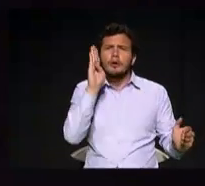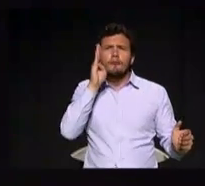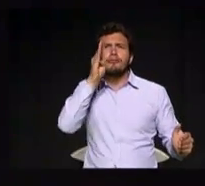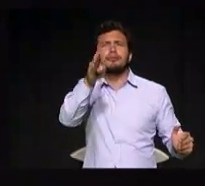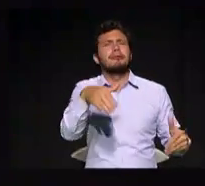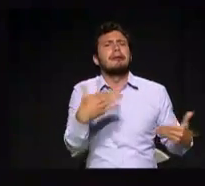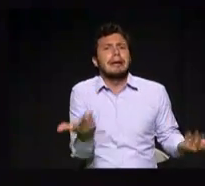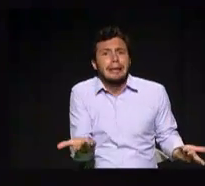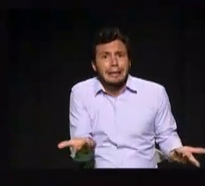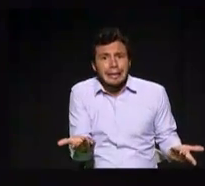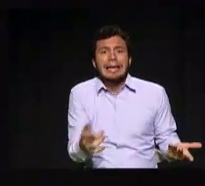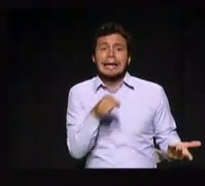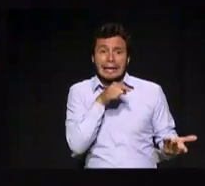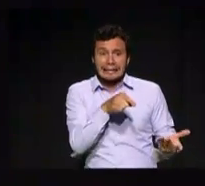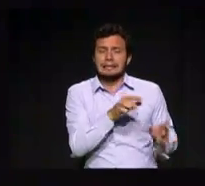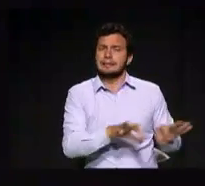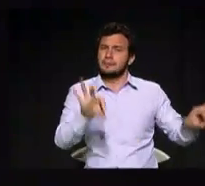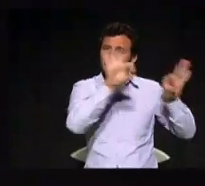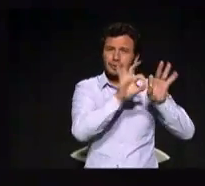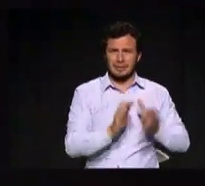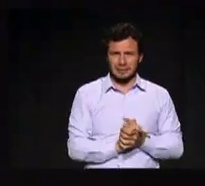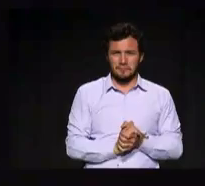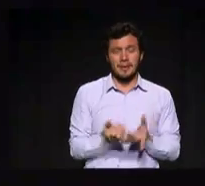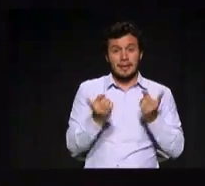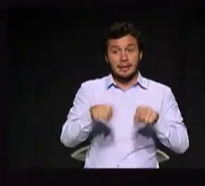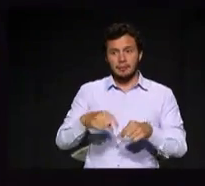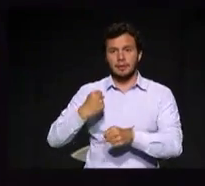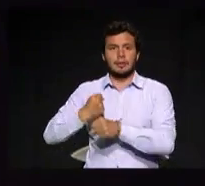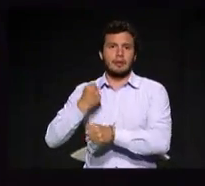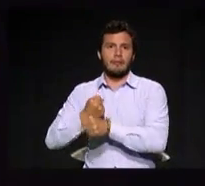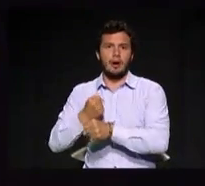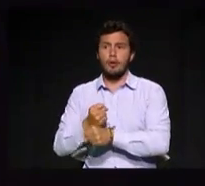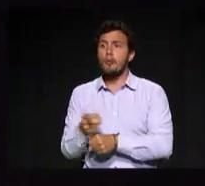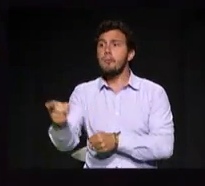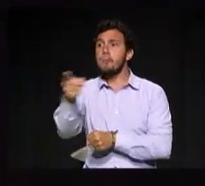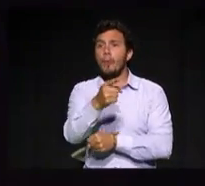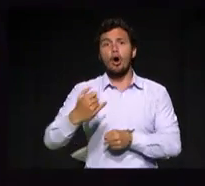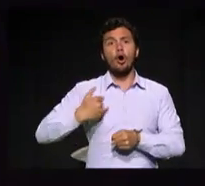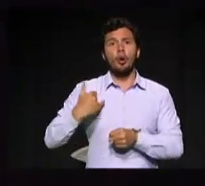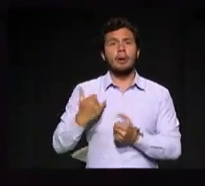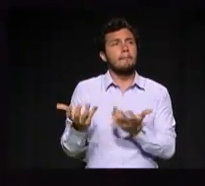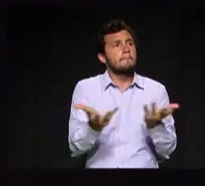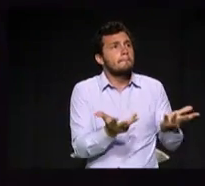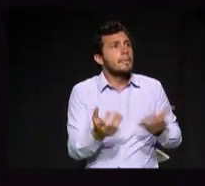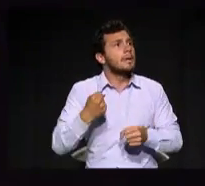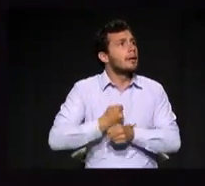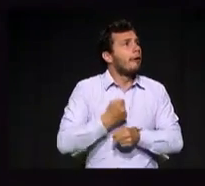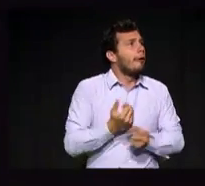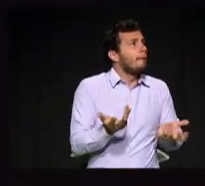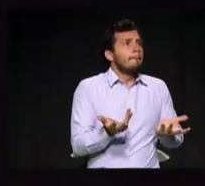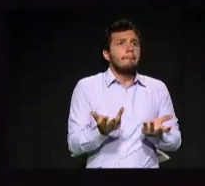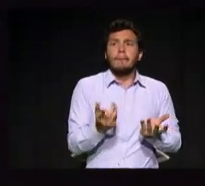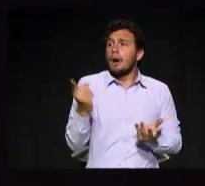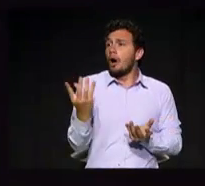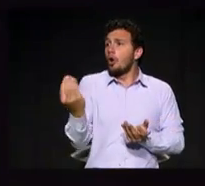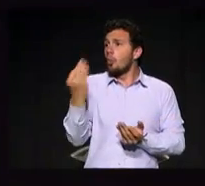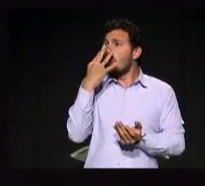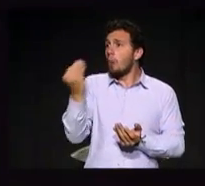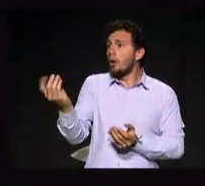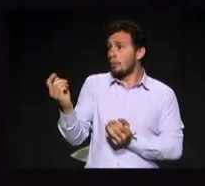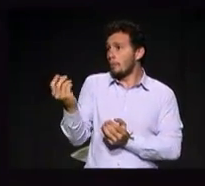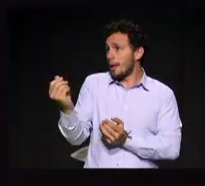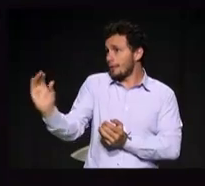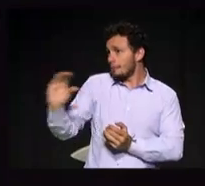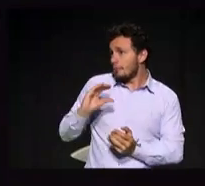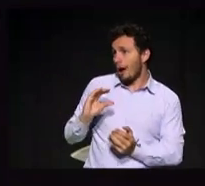en miles de jóvenes que no están encontrando oportunidades de empleos y pues ahí está se están yendo para los campos y de inteligencia nosotros necesitamos